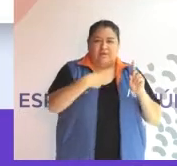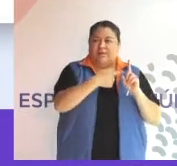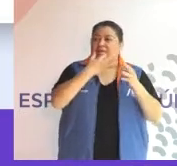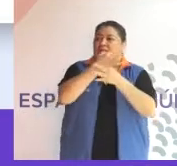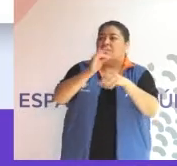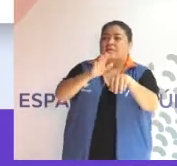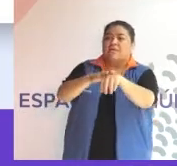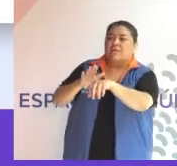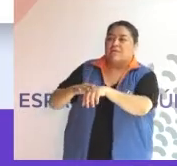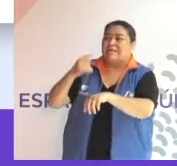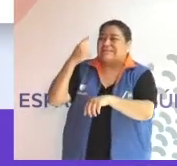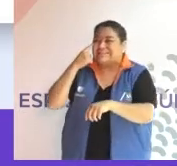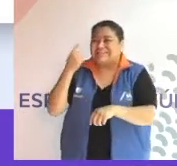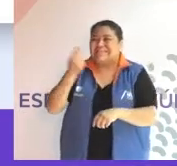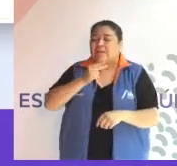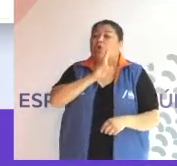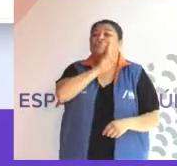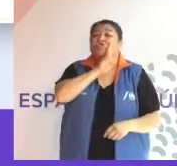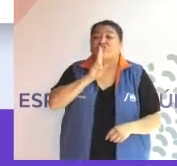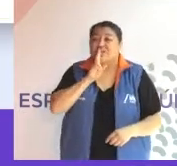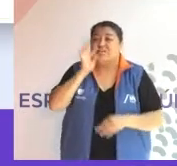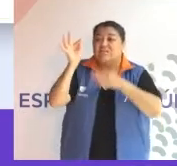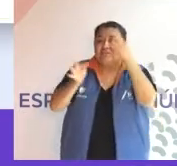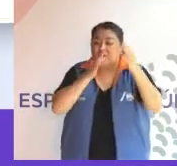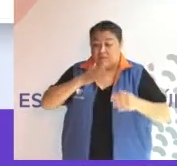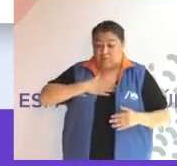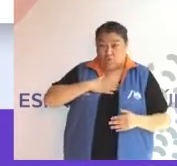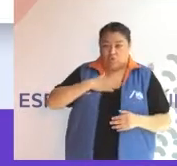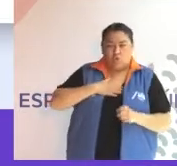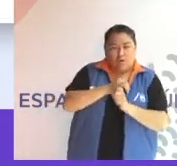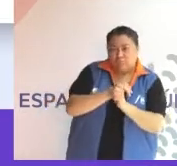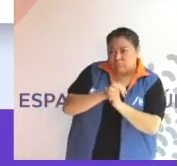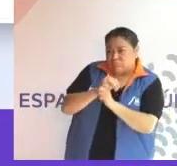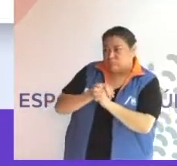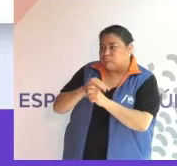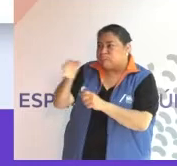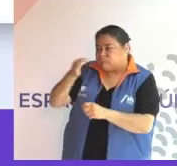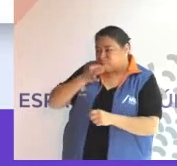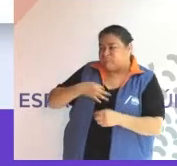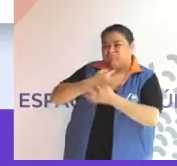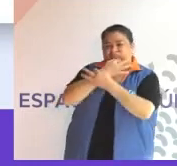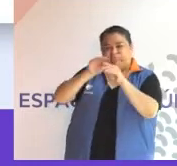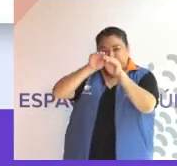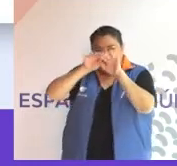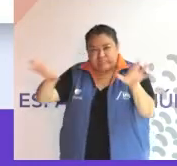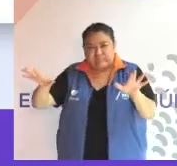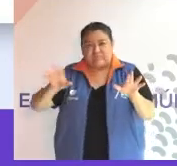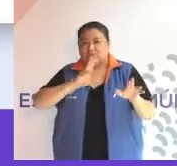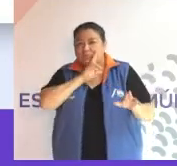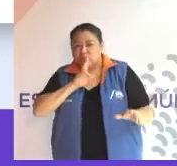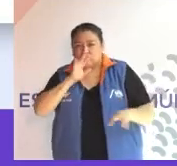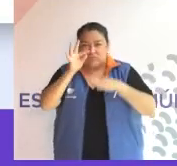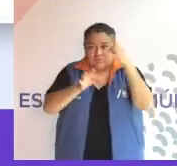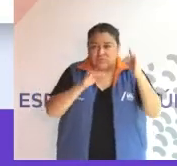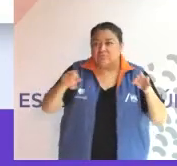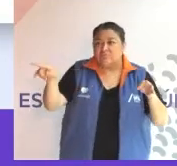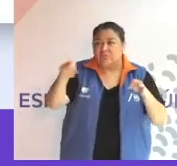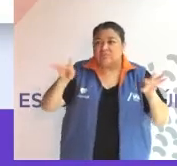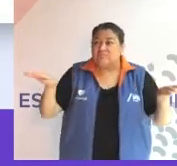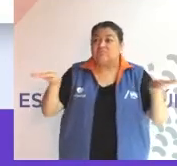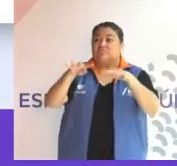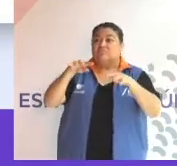ustedes tienen que ser noticia. A mí me toca como periodista dar la nota, hablar de las noticias. Y si ustedes no son